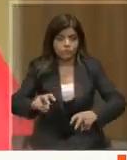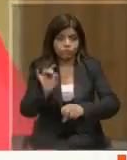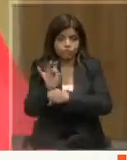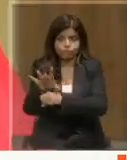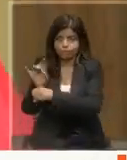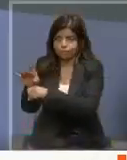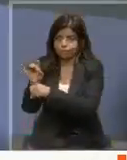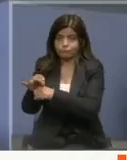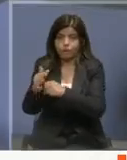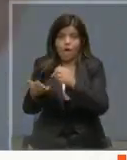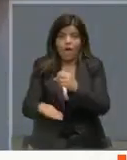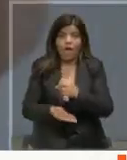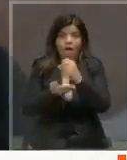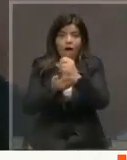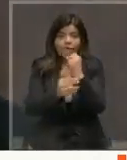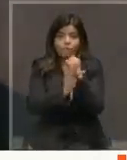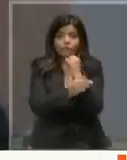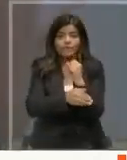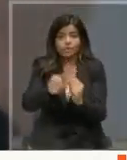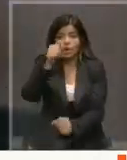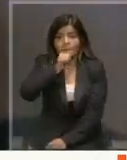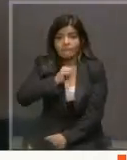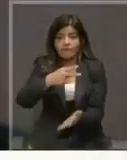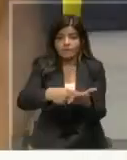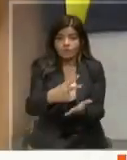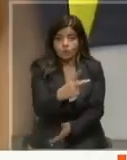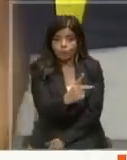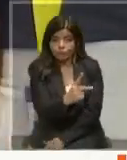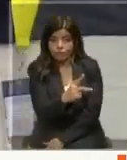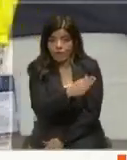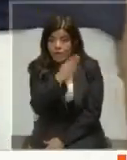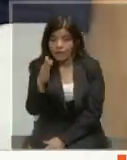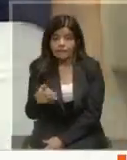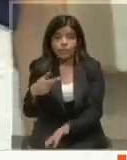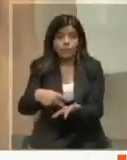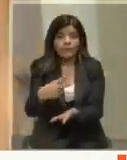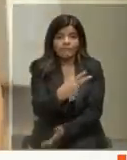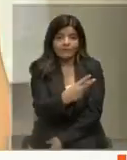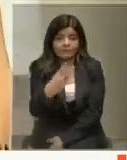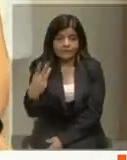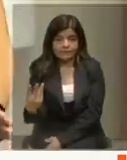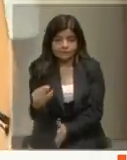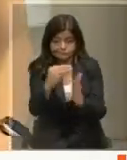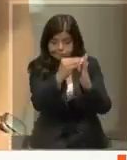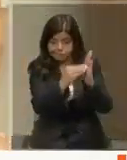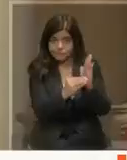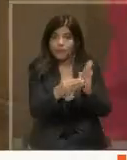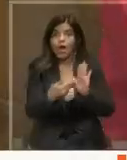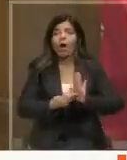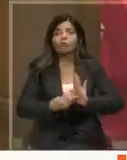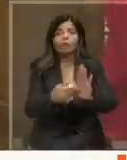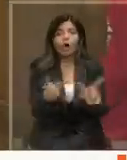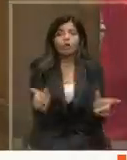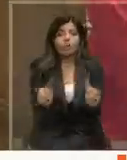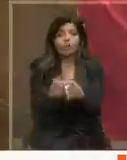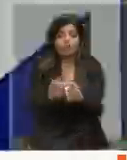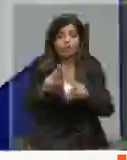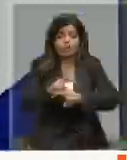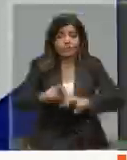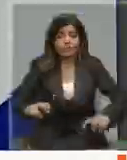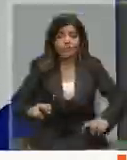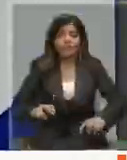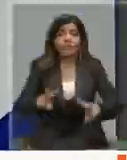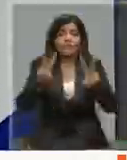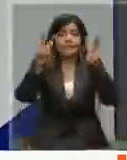fundaciones privadas desde 2021 a 2023 antecedentes que Bermúdez puso ante la comisión investigadora del caso